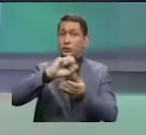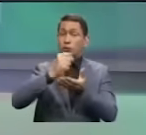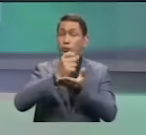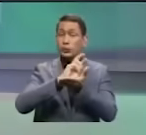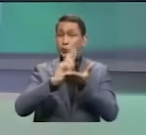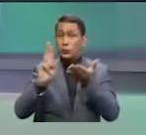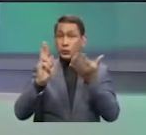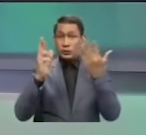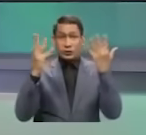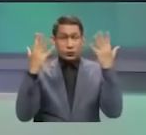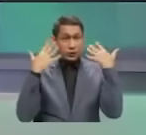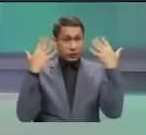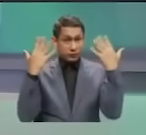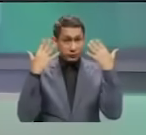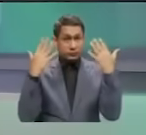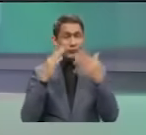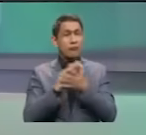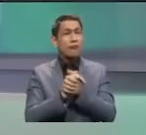obviamente las personas